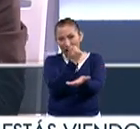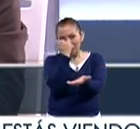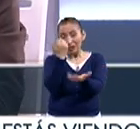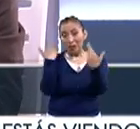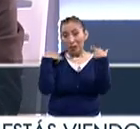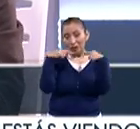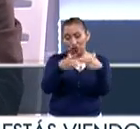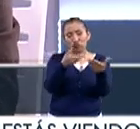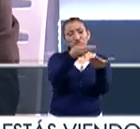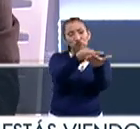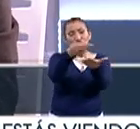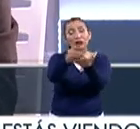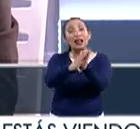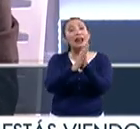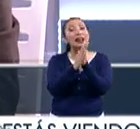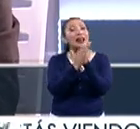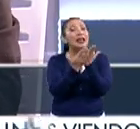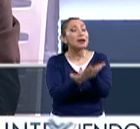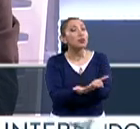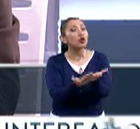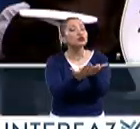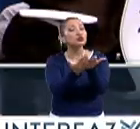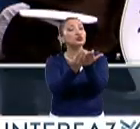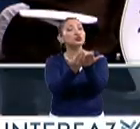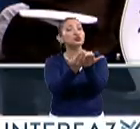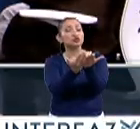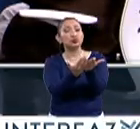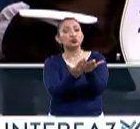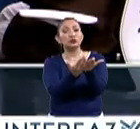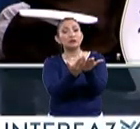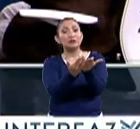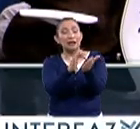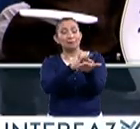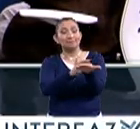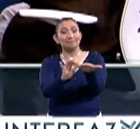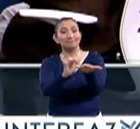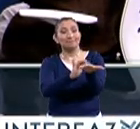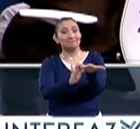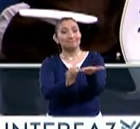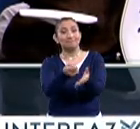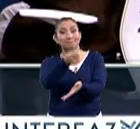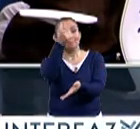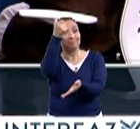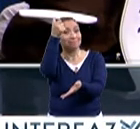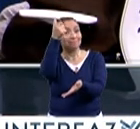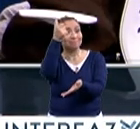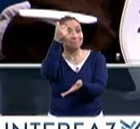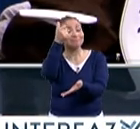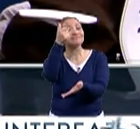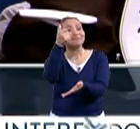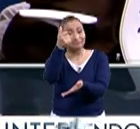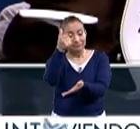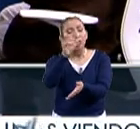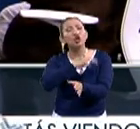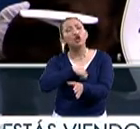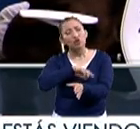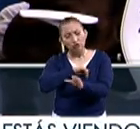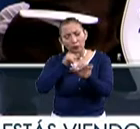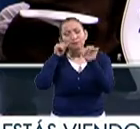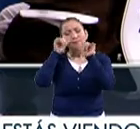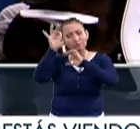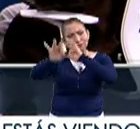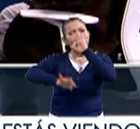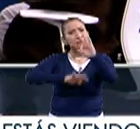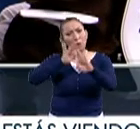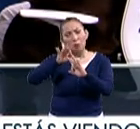y de los maestros libros en sistema Braille, por primera vez, ¿no? Estamos atendiendo también